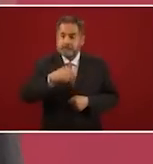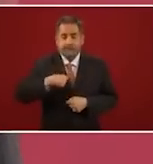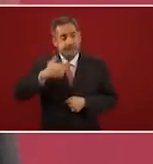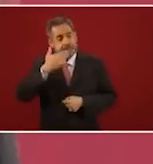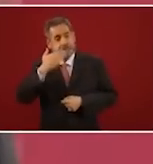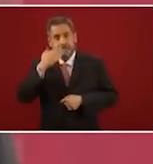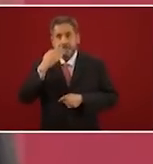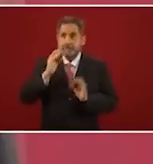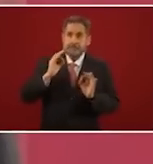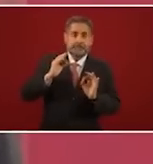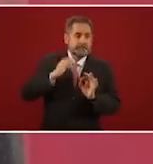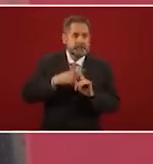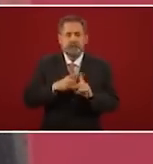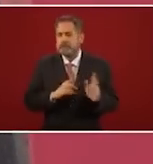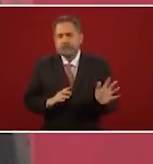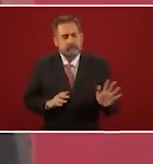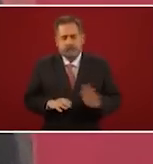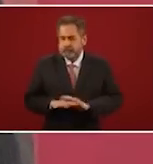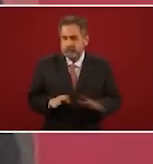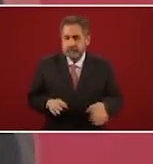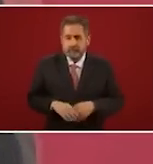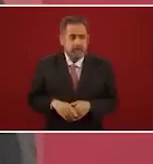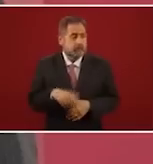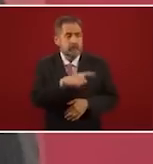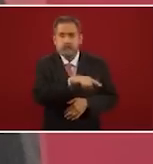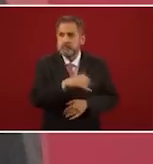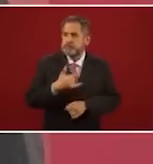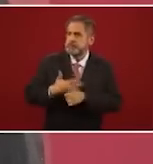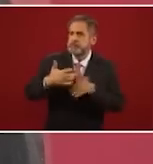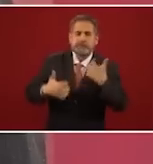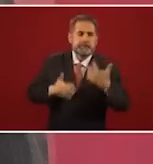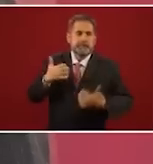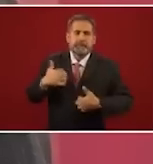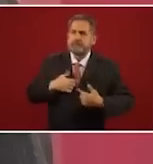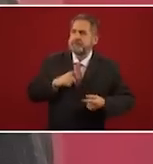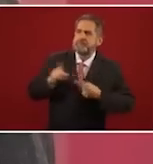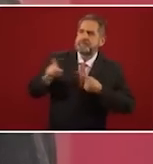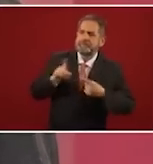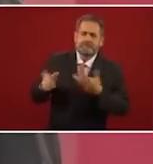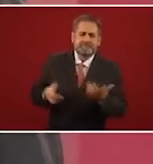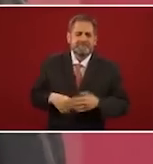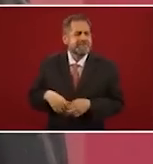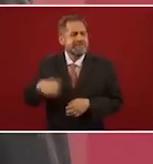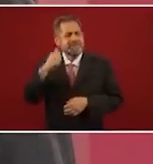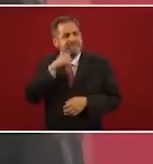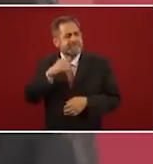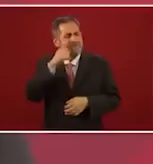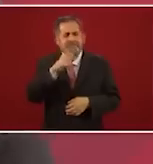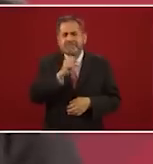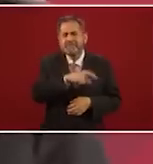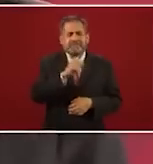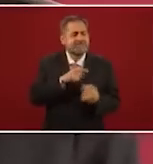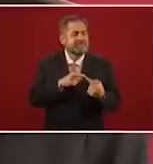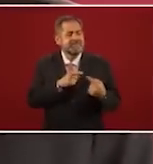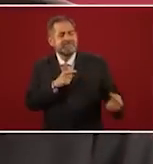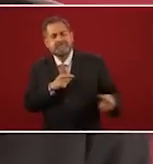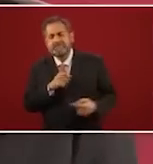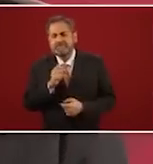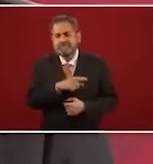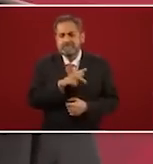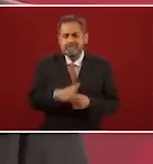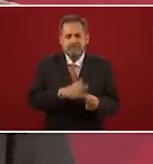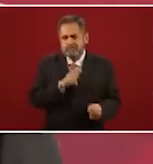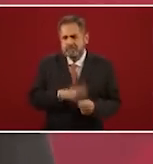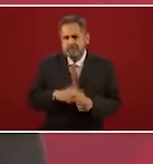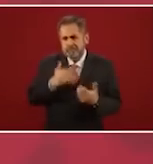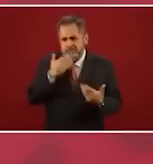esta publicidad y hay inconformes y siempre han habido opositores, o sea, es normal